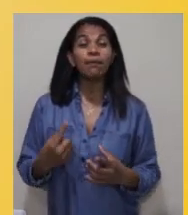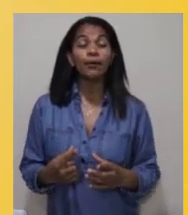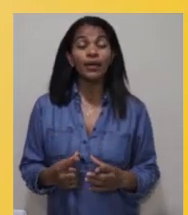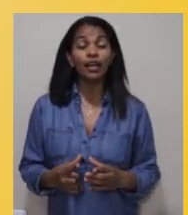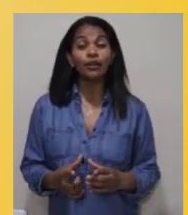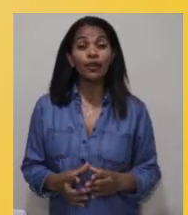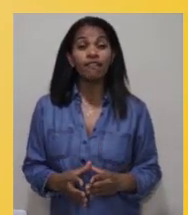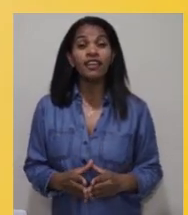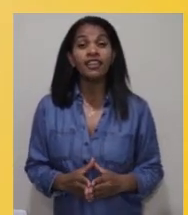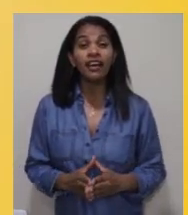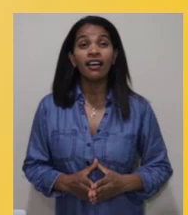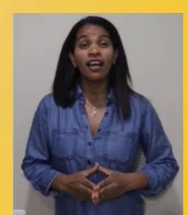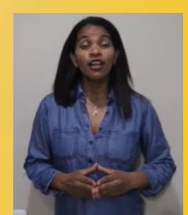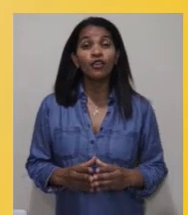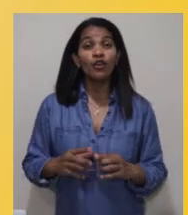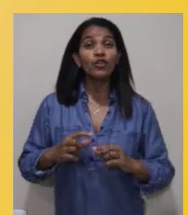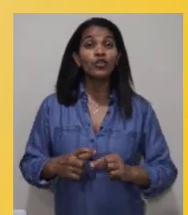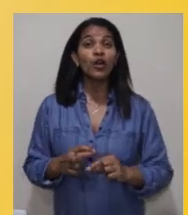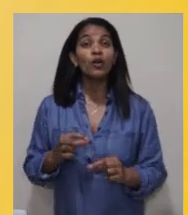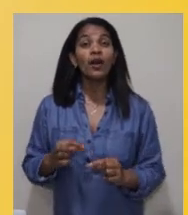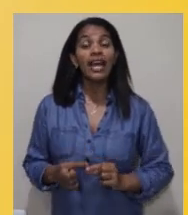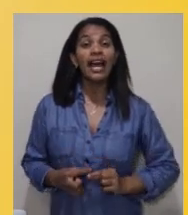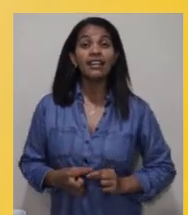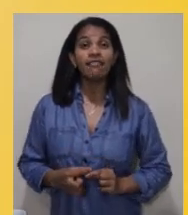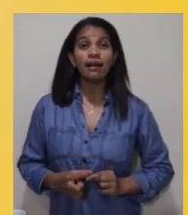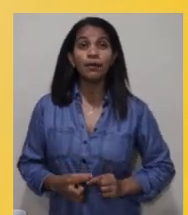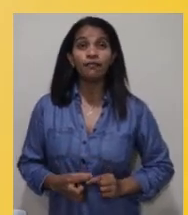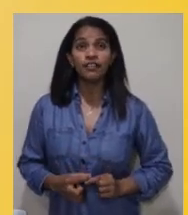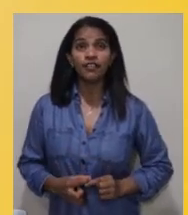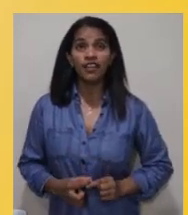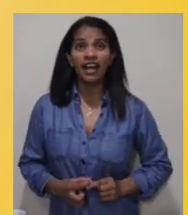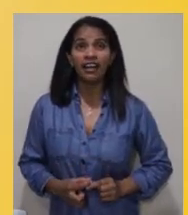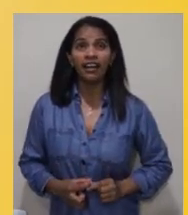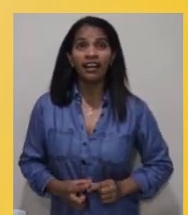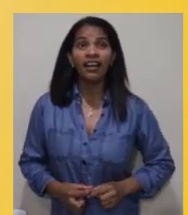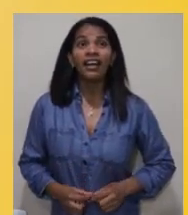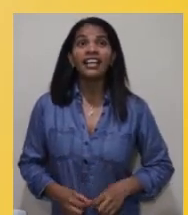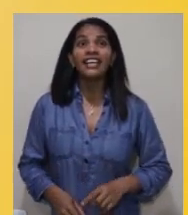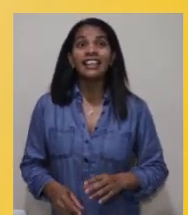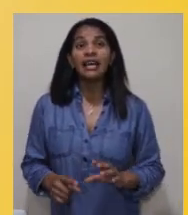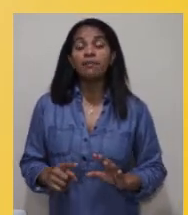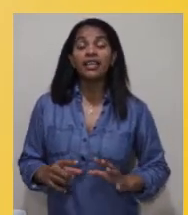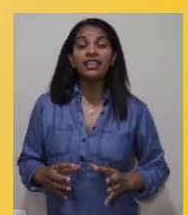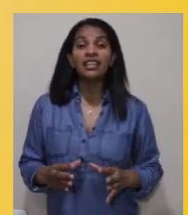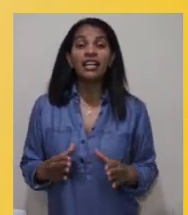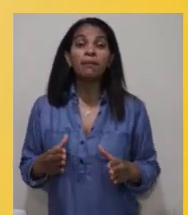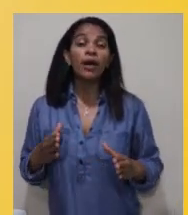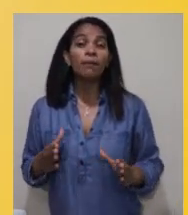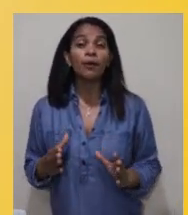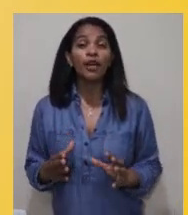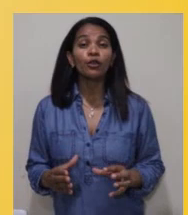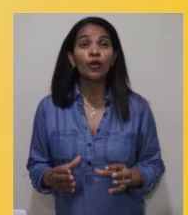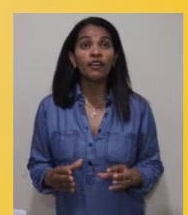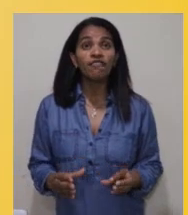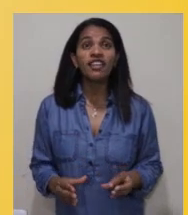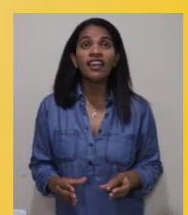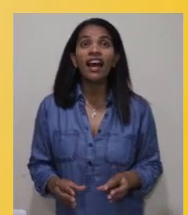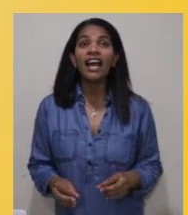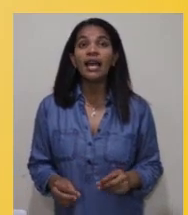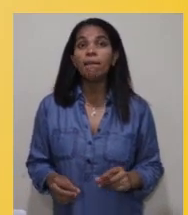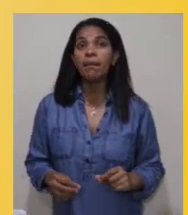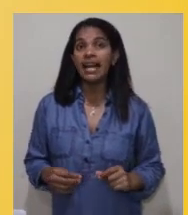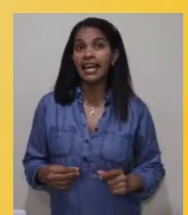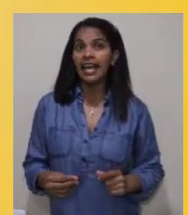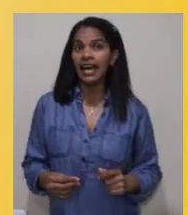que el proyecto de vida no solo es a nivel profesional, que también tendremos el proyecto de